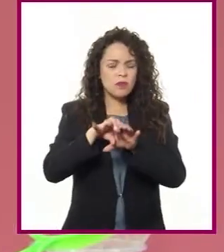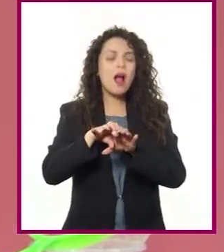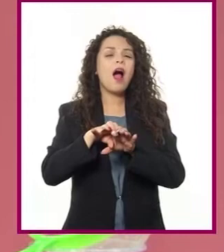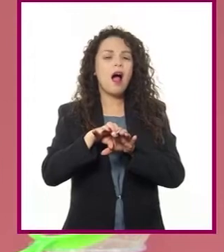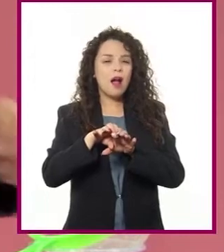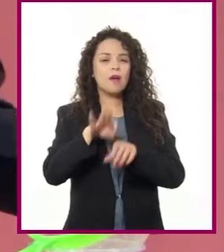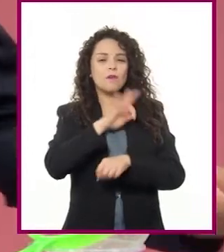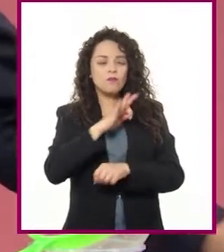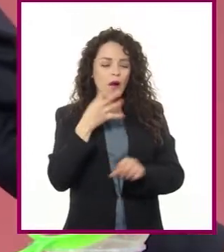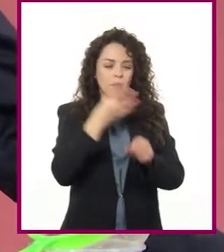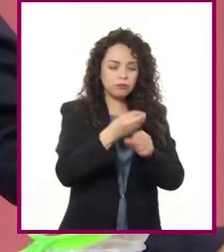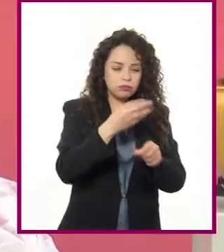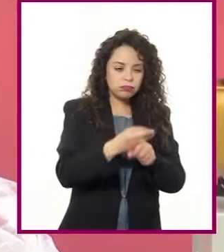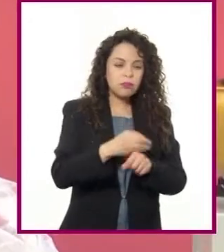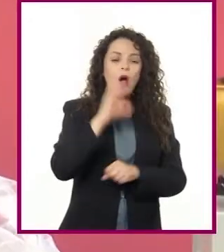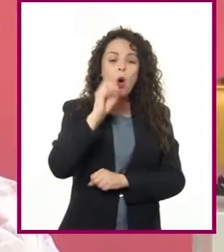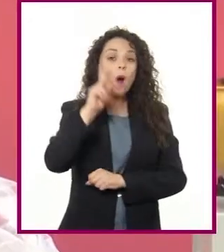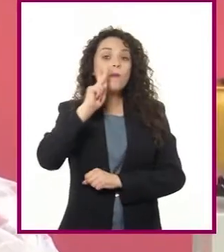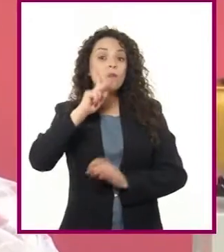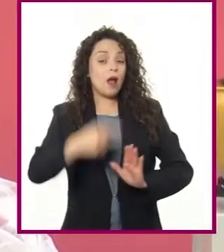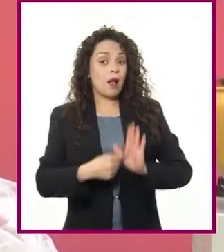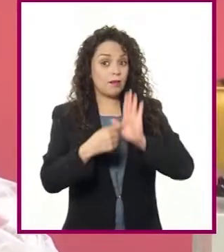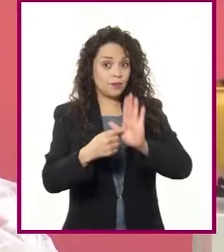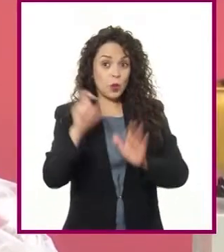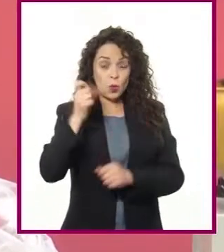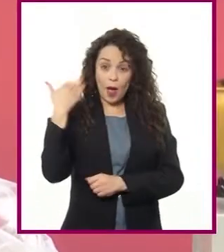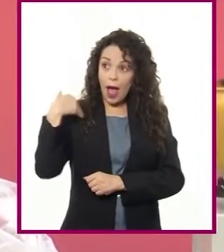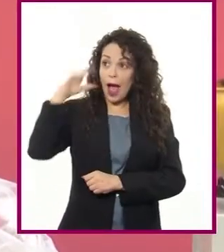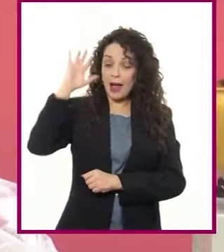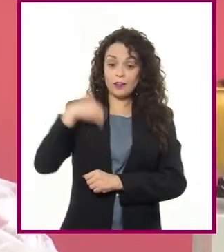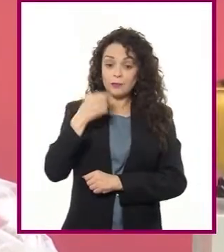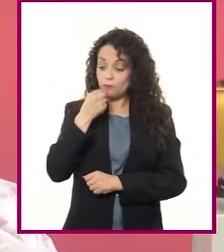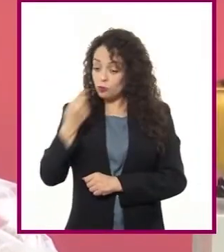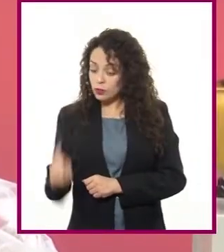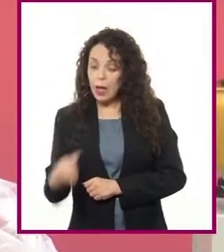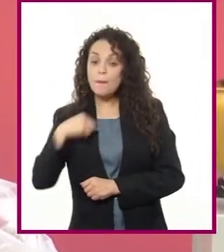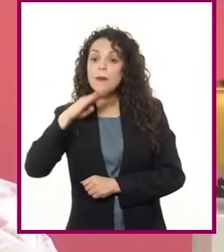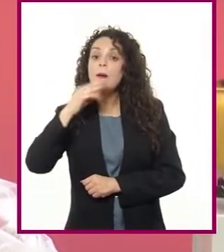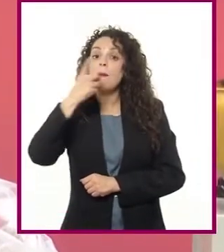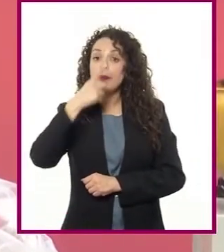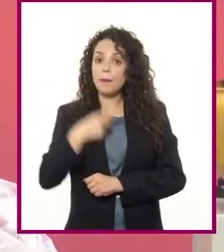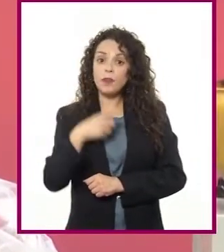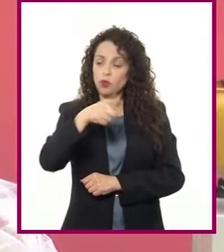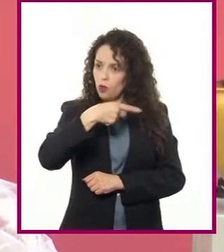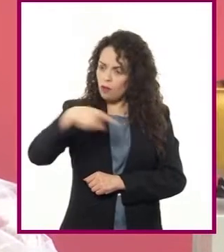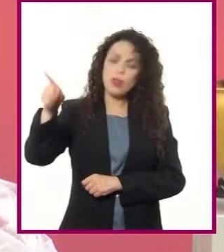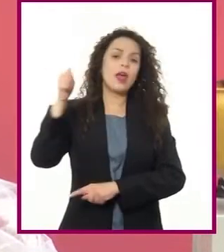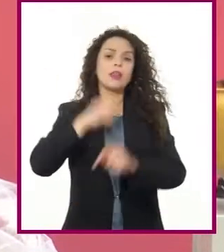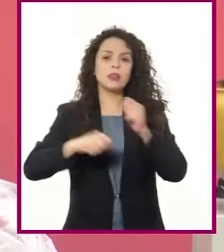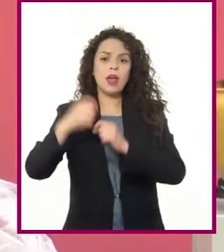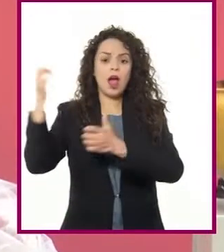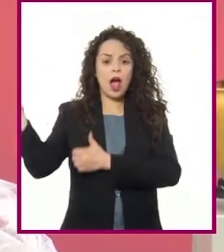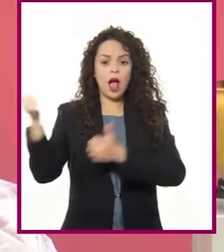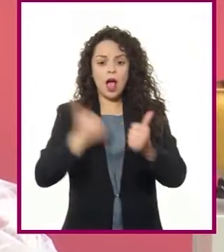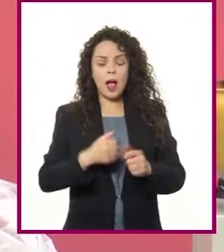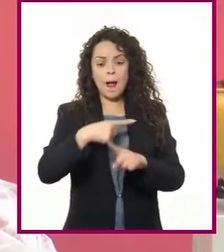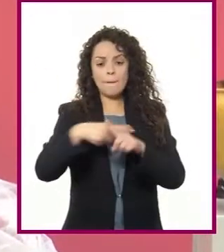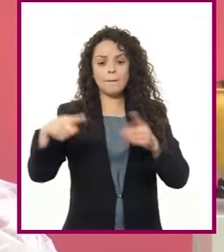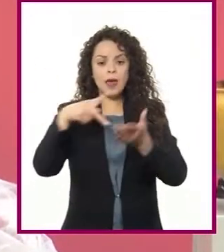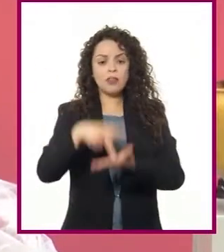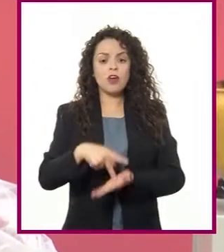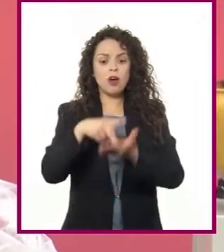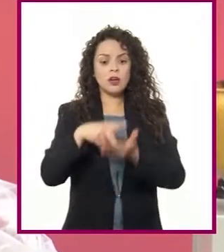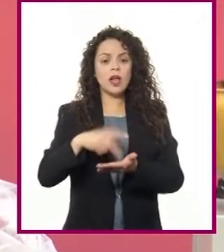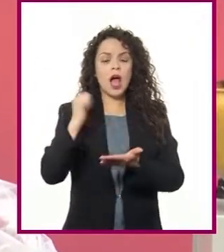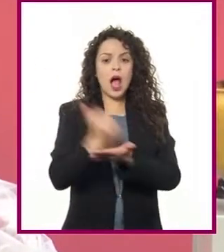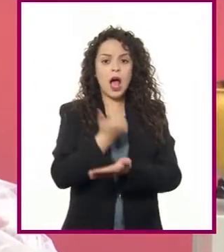o comprobarlas. Cuando era apenas una niña, mi madre me dijo: ve a la tienda y trae medio kilogramo de arroz y medio